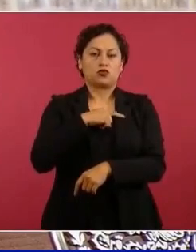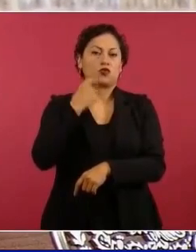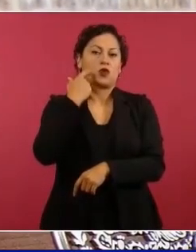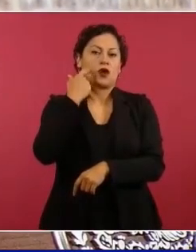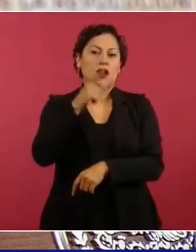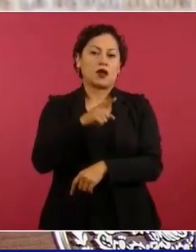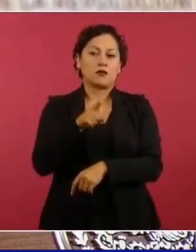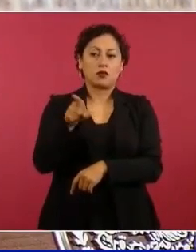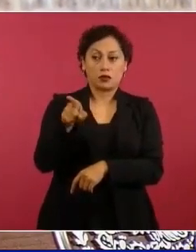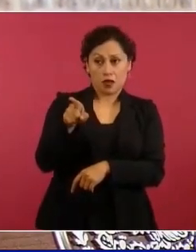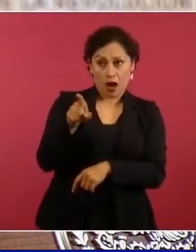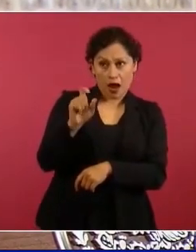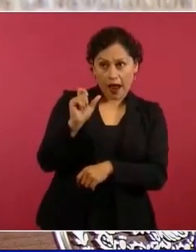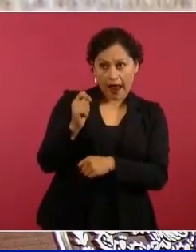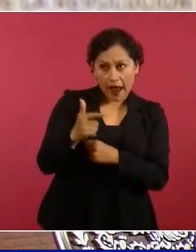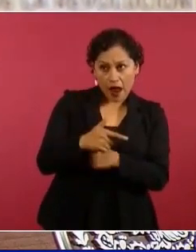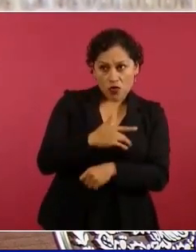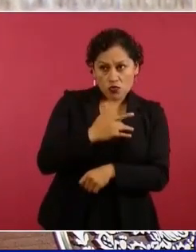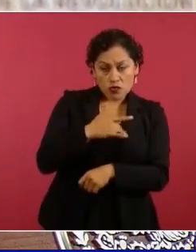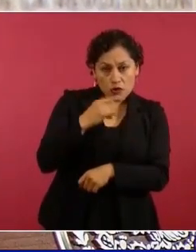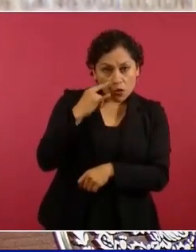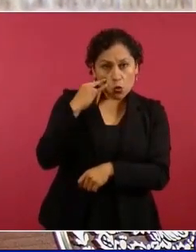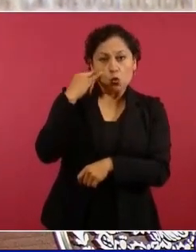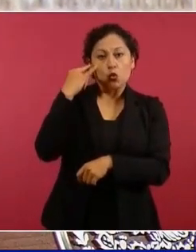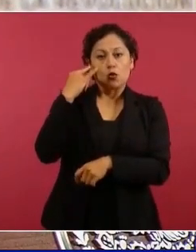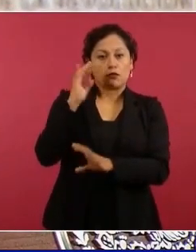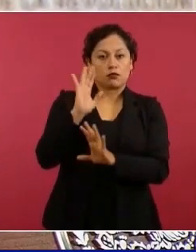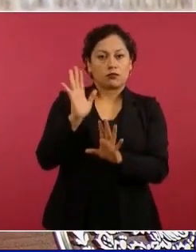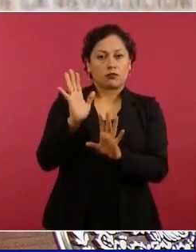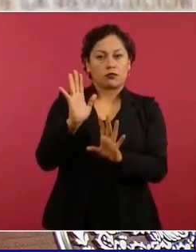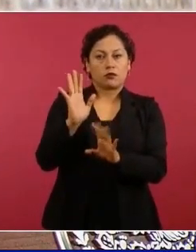a lo mejor los invitamos a los dos.